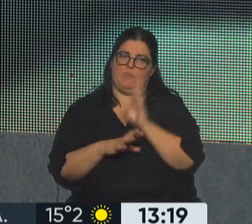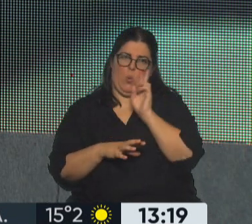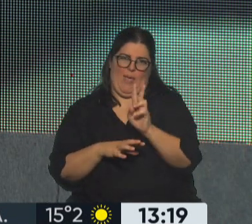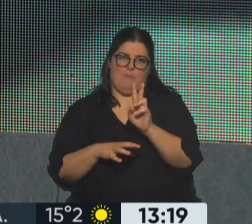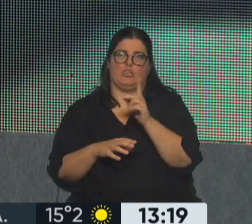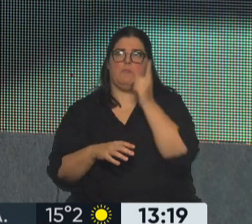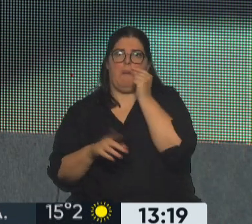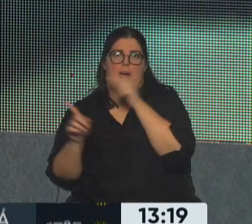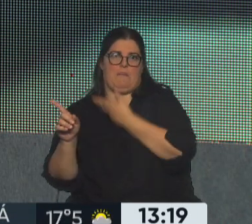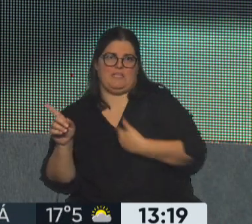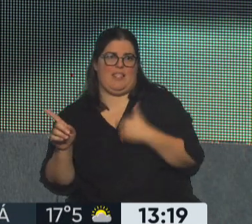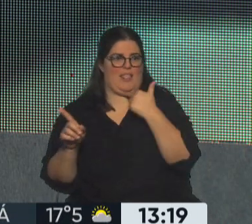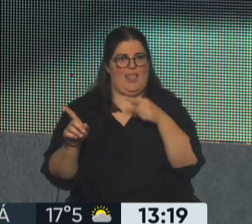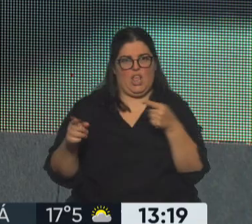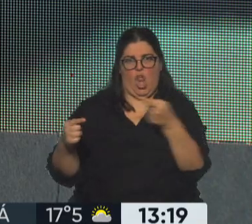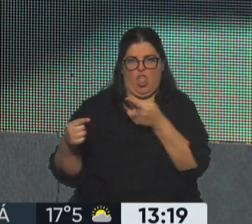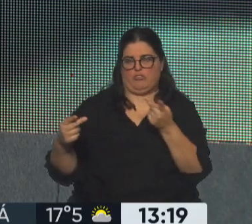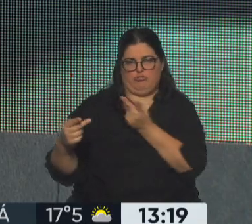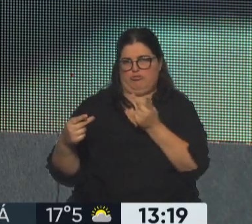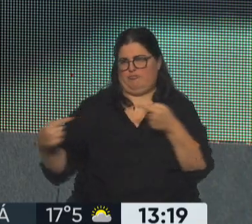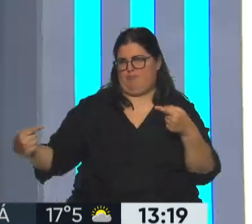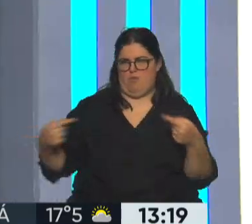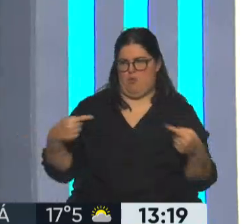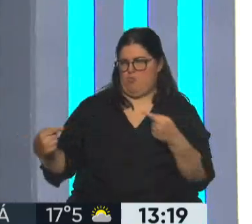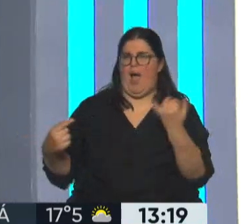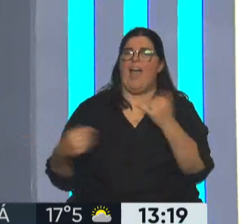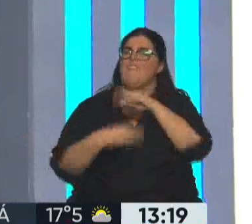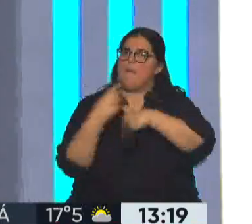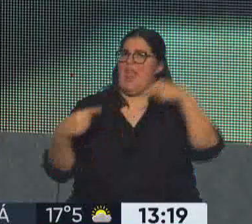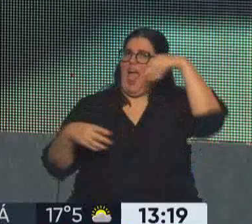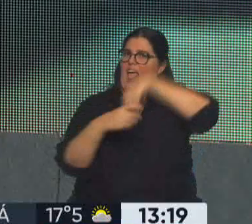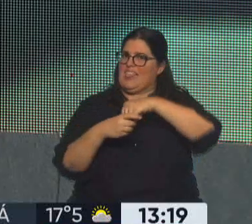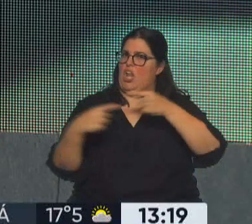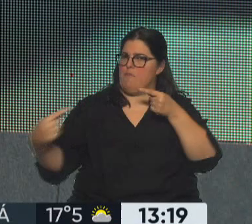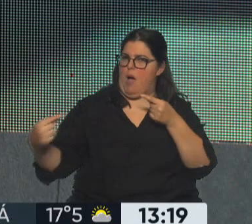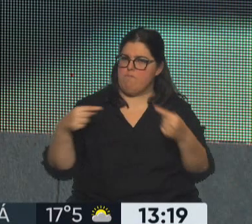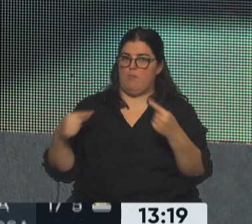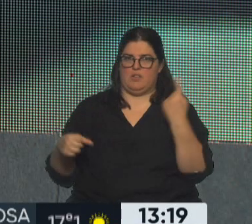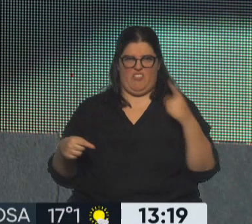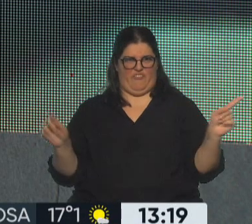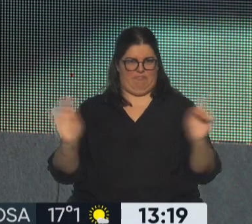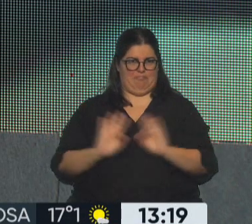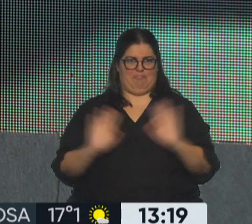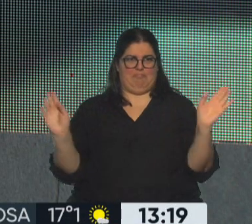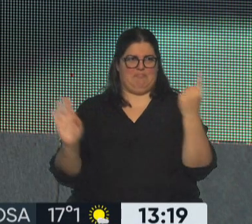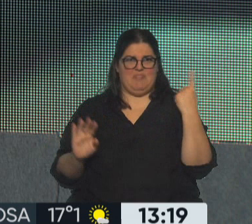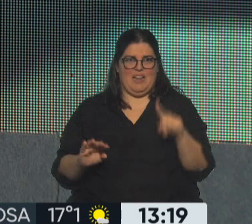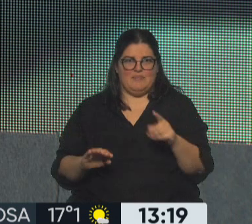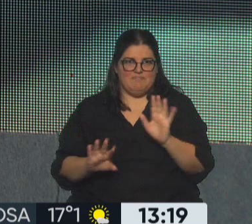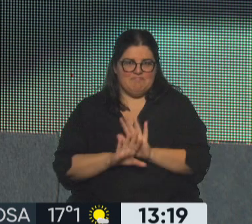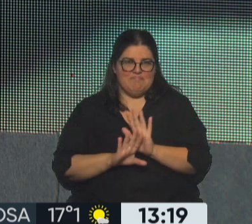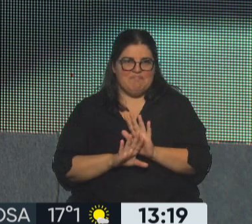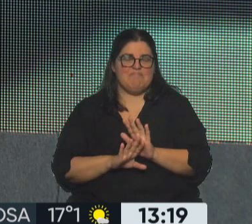disputa entre padre e hijo, algo que también... familiar. Claro, algo inédito, ¿no? Sí, digamos, claro. No es la primera